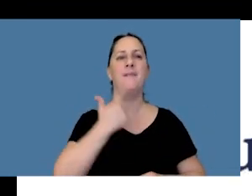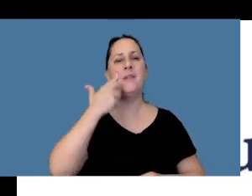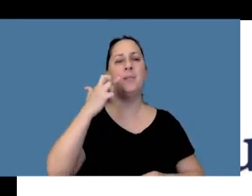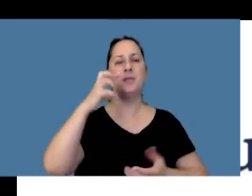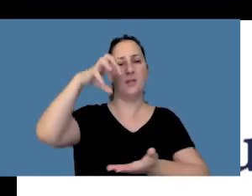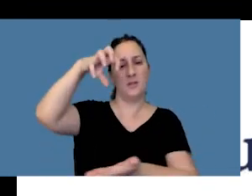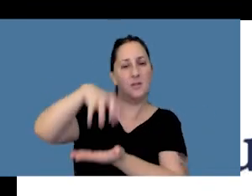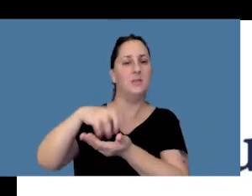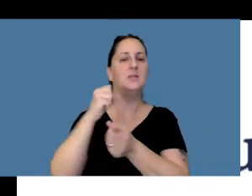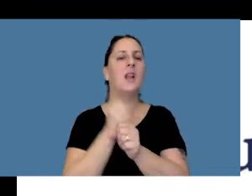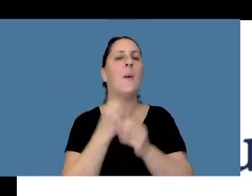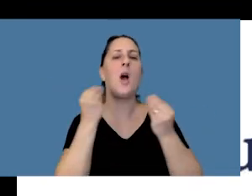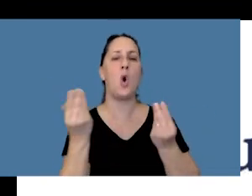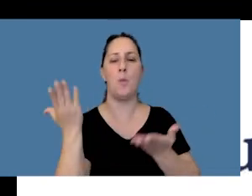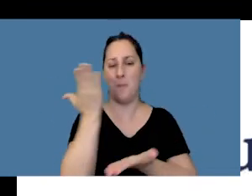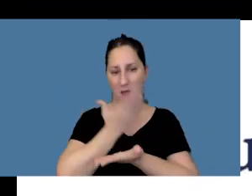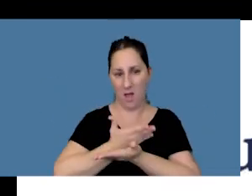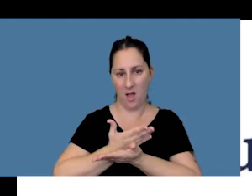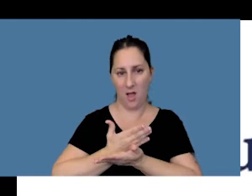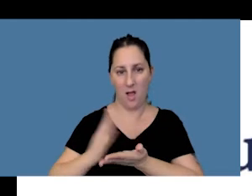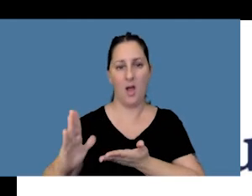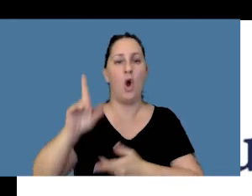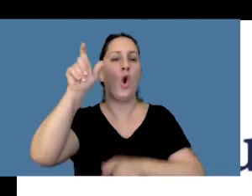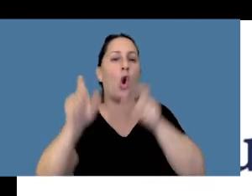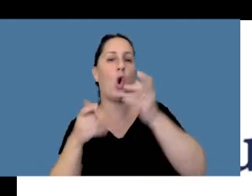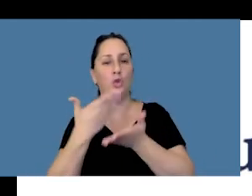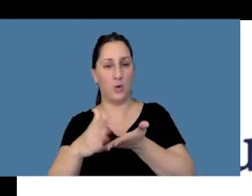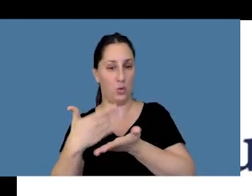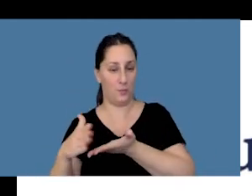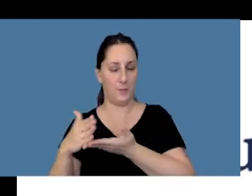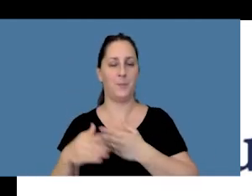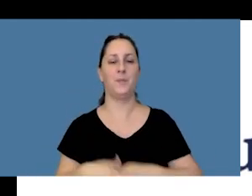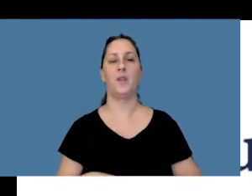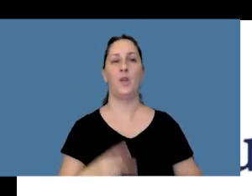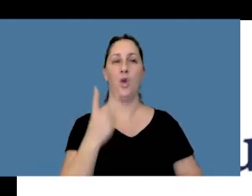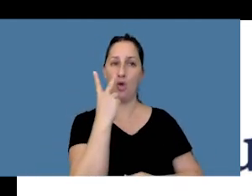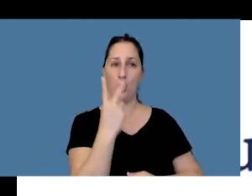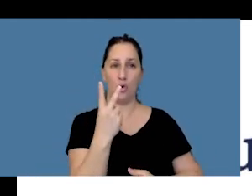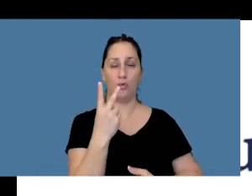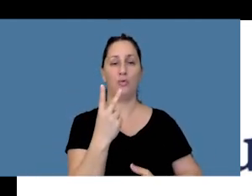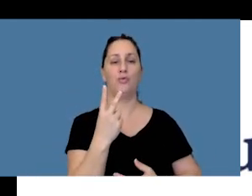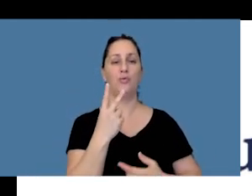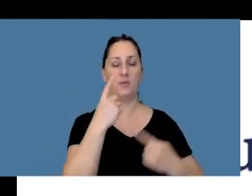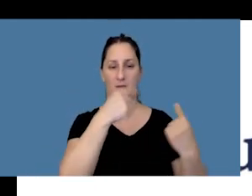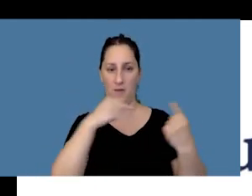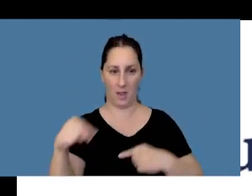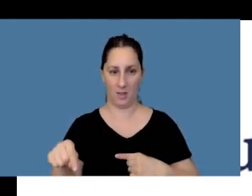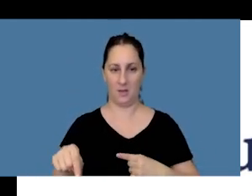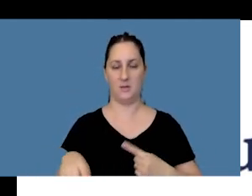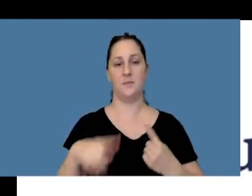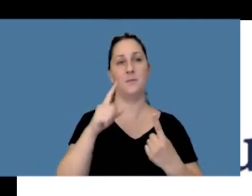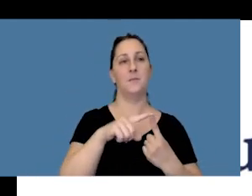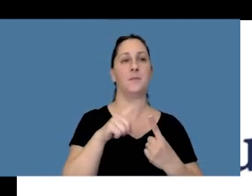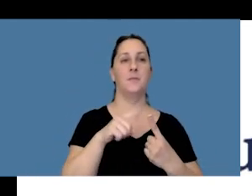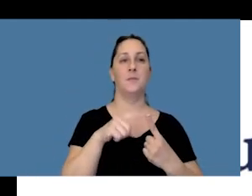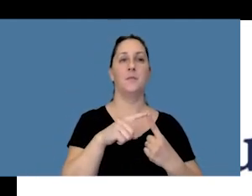para excluir a contribuyentes? O sea, vamos a tener dos, digamos, variantes. Relativamente